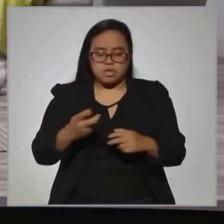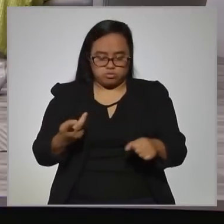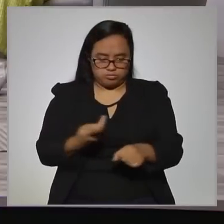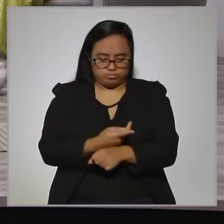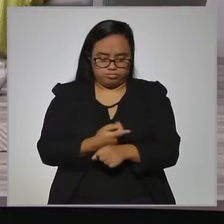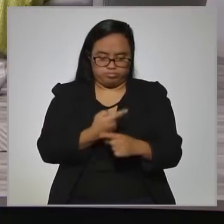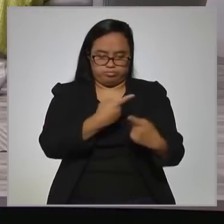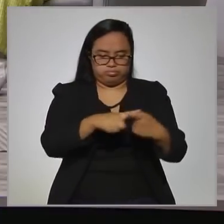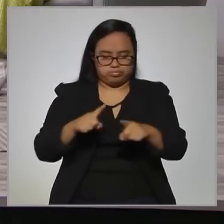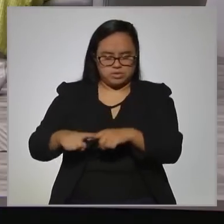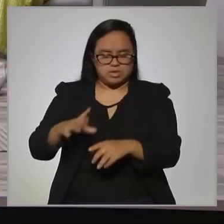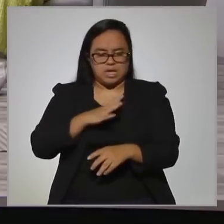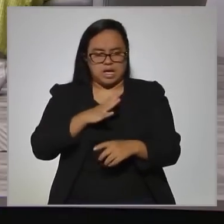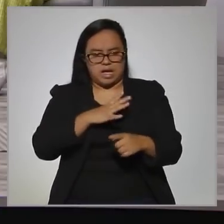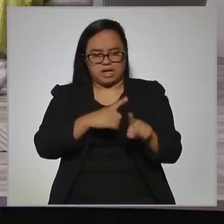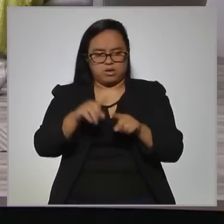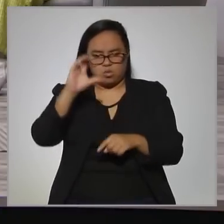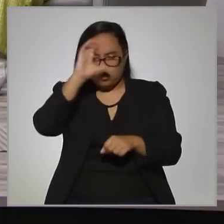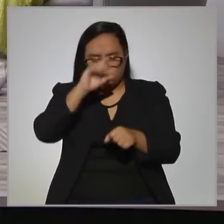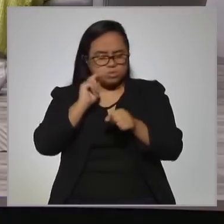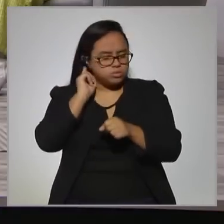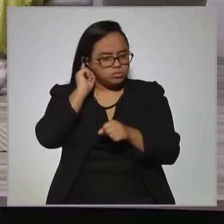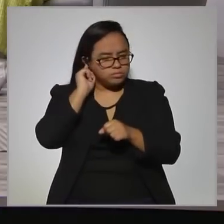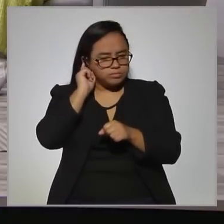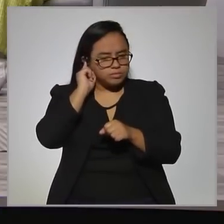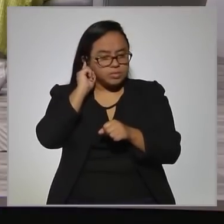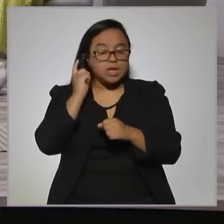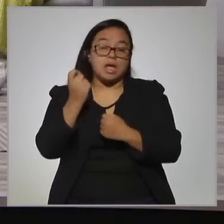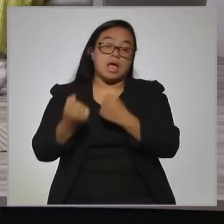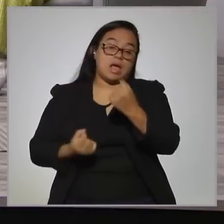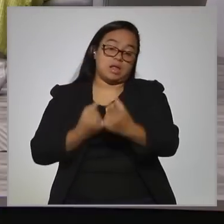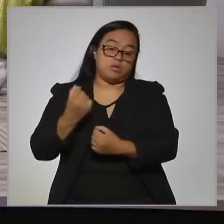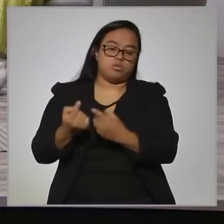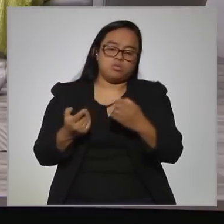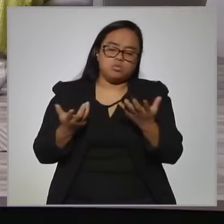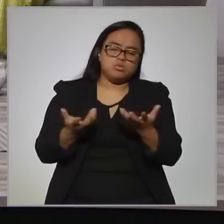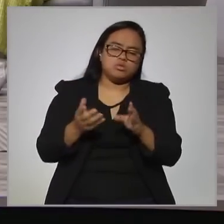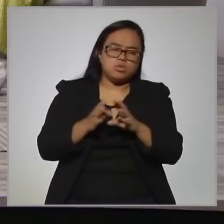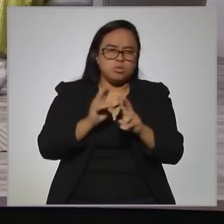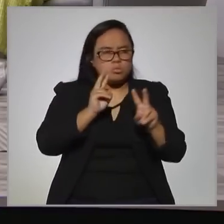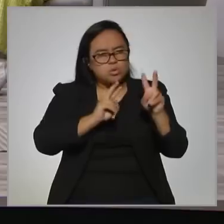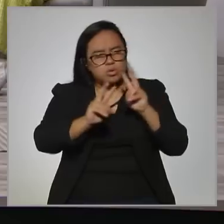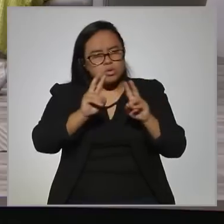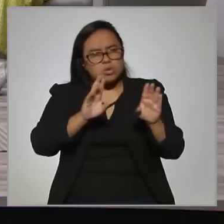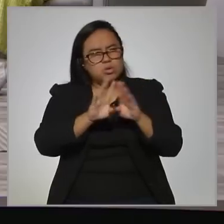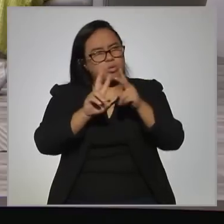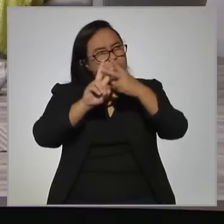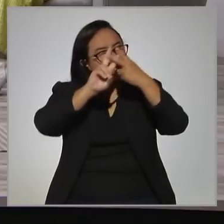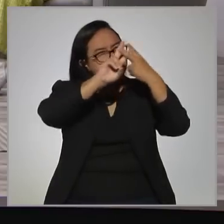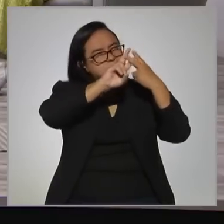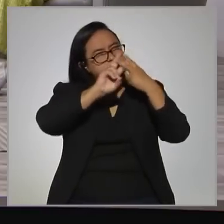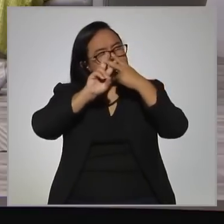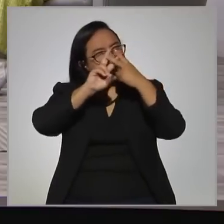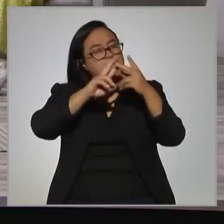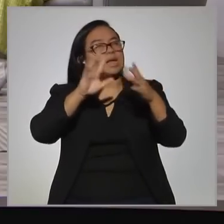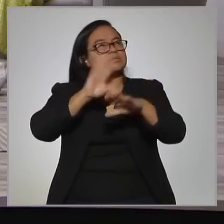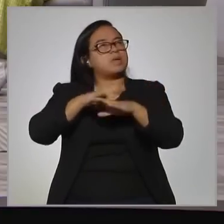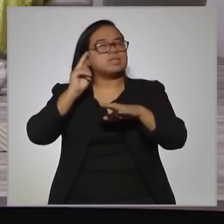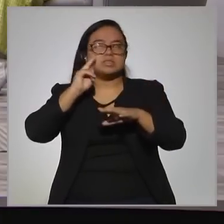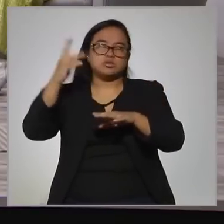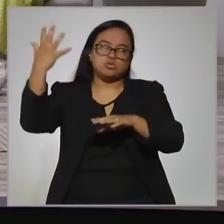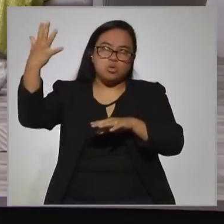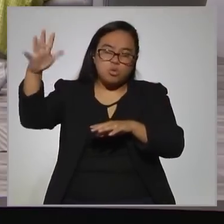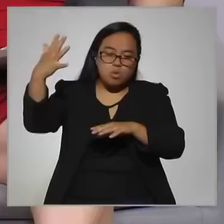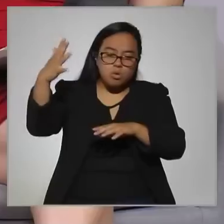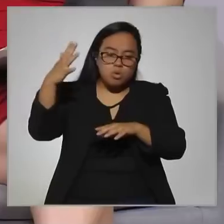en las diferentes culturas, a partir de muchos mecanismos. Algunos lo van a hacer a través de la observación de los cuerpos celestes, principalmente el Sol, otros lo harán